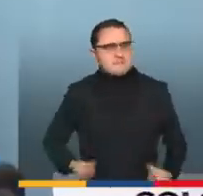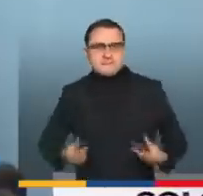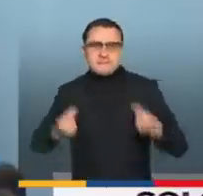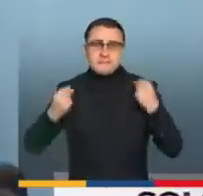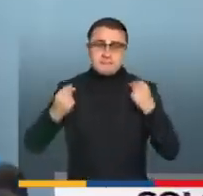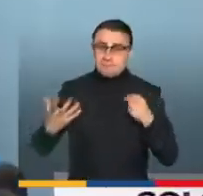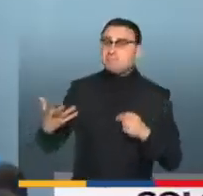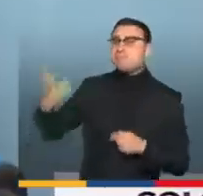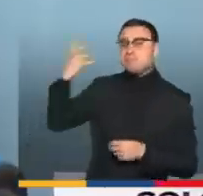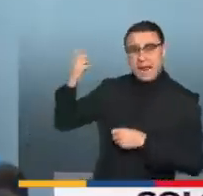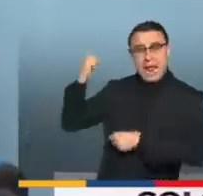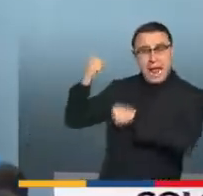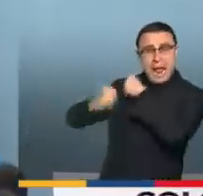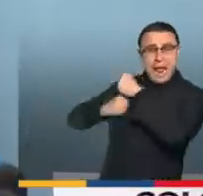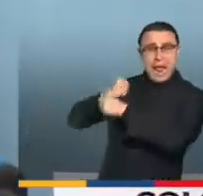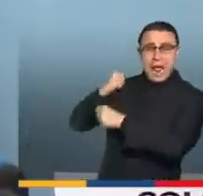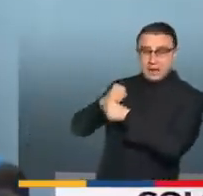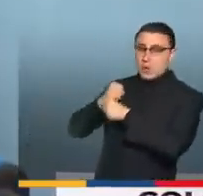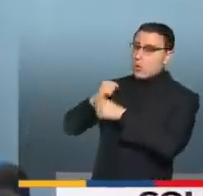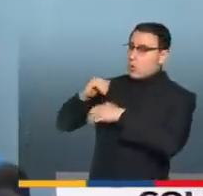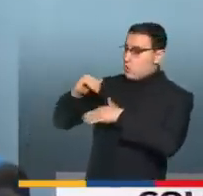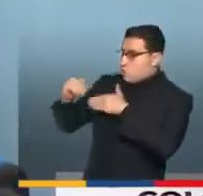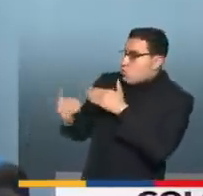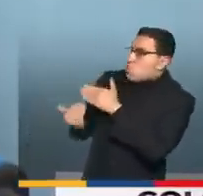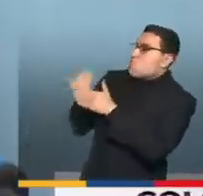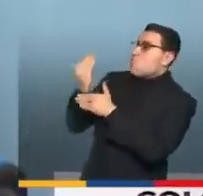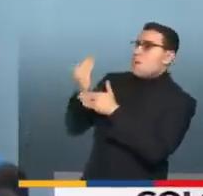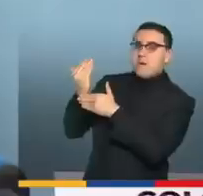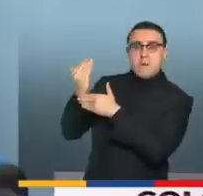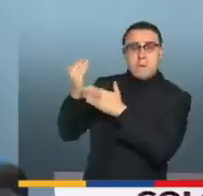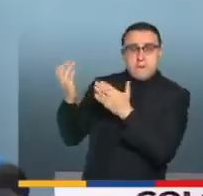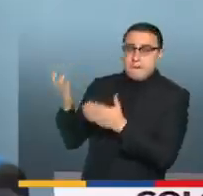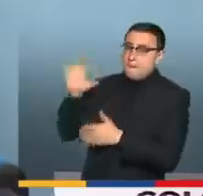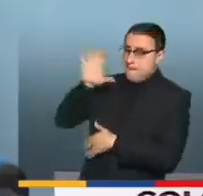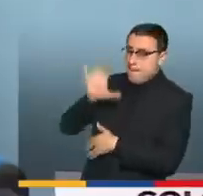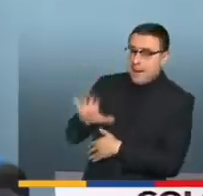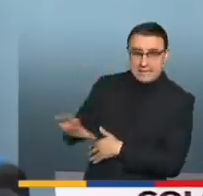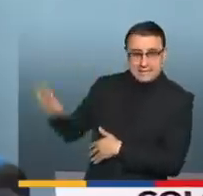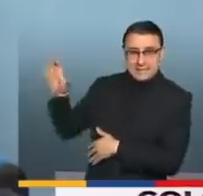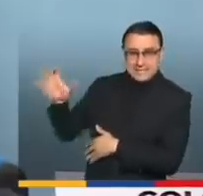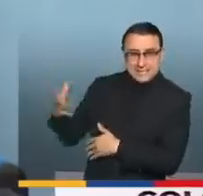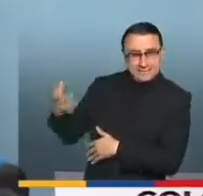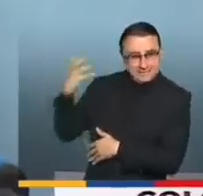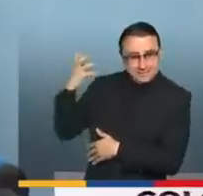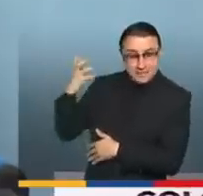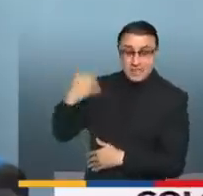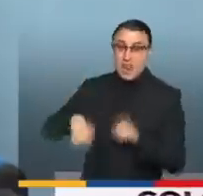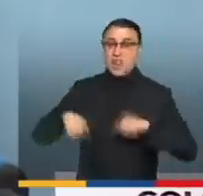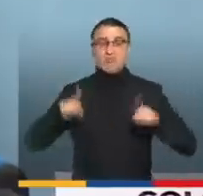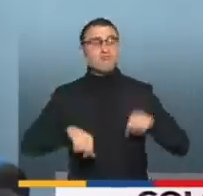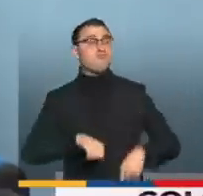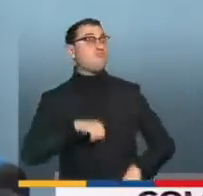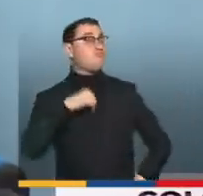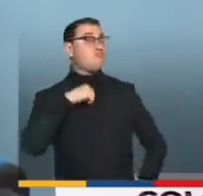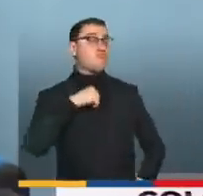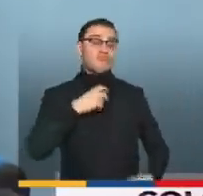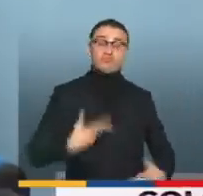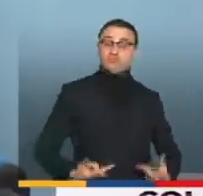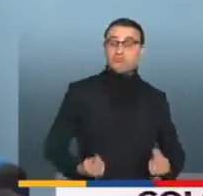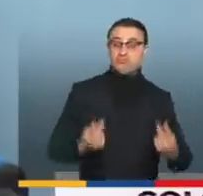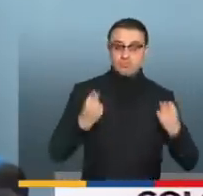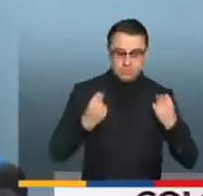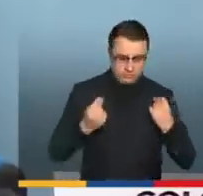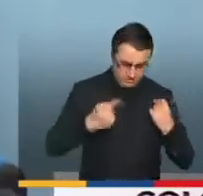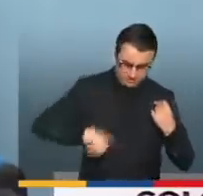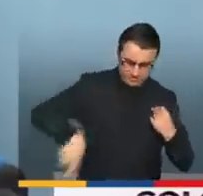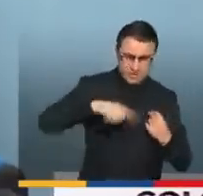años turbulentos de la construcción de nuestras repúblicas, esos egos quizás hicieron